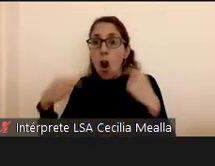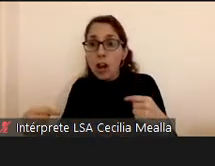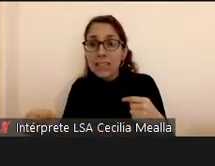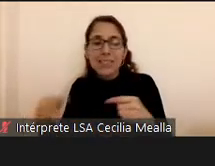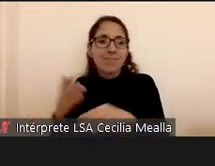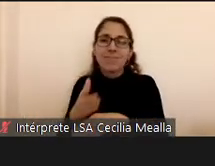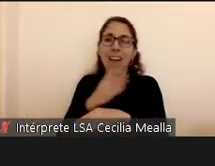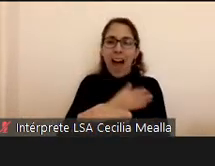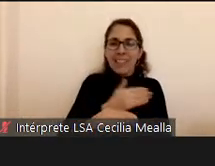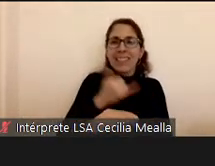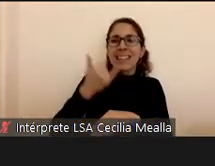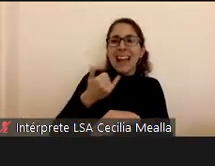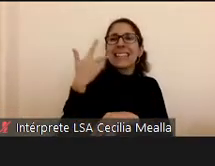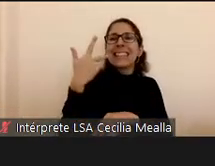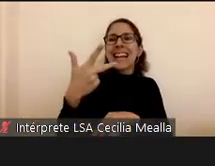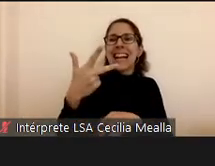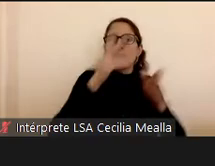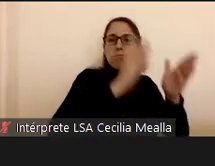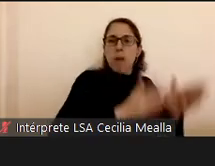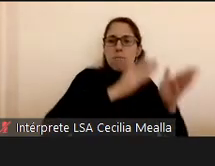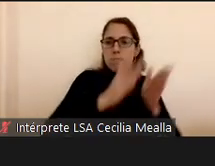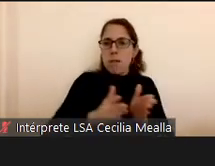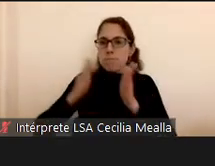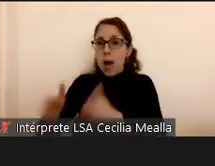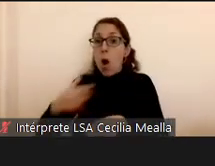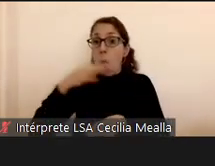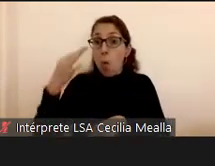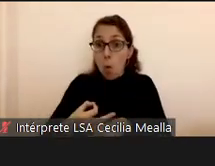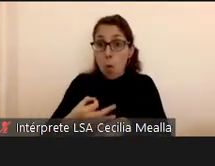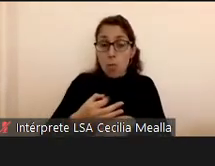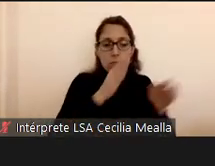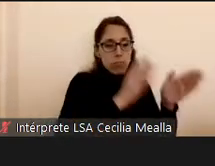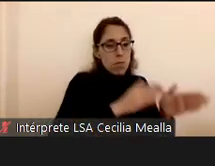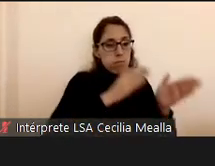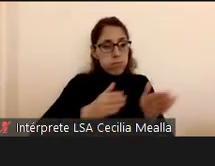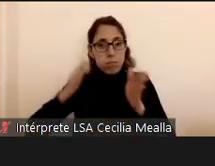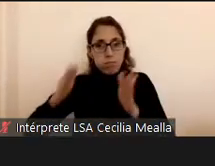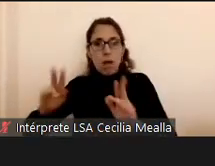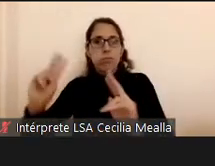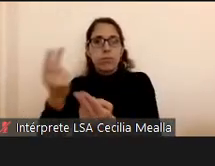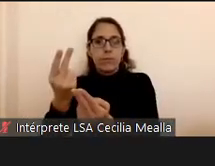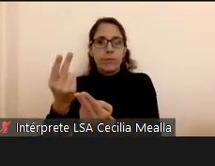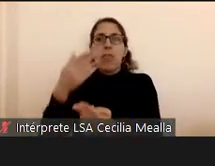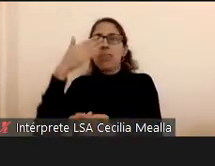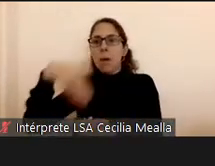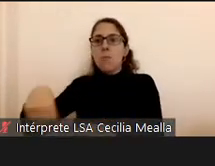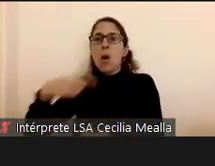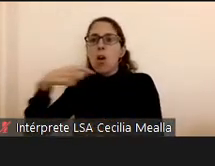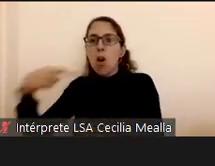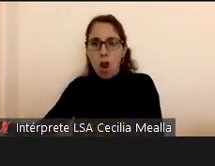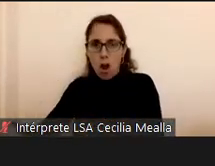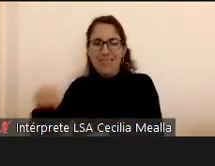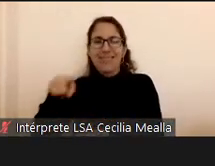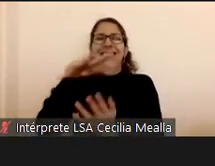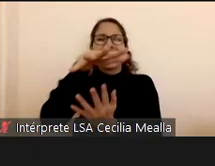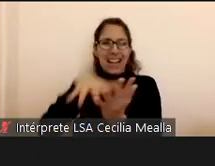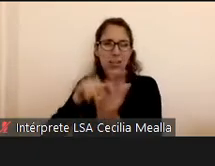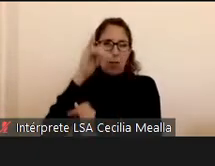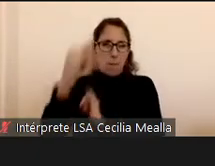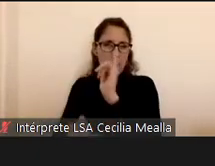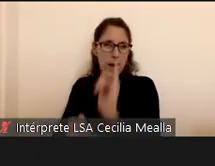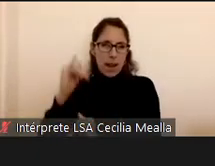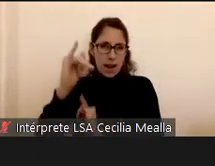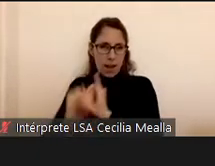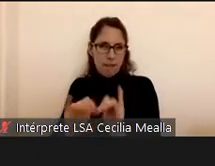hacen 3 pasos previos, que están ahí también en el documento, que les van a leer, y ahí se